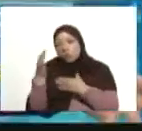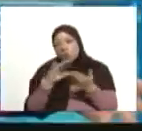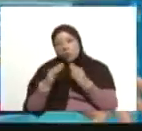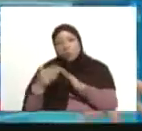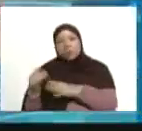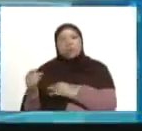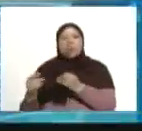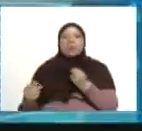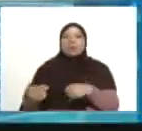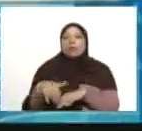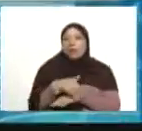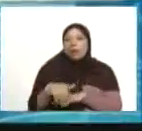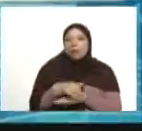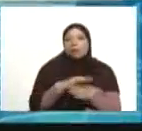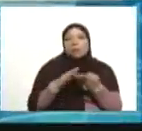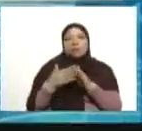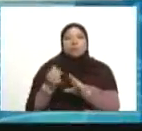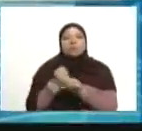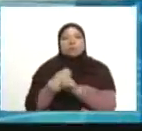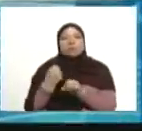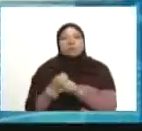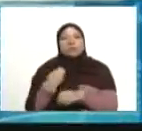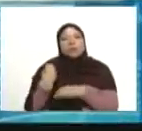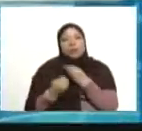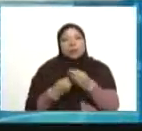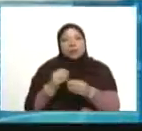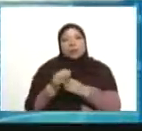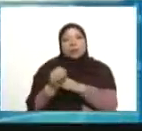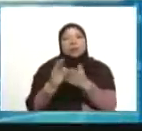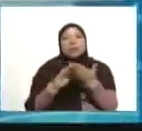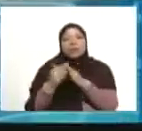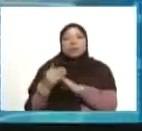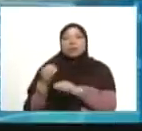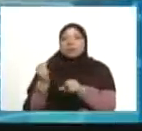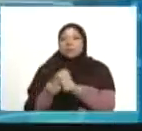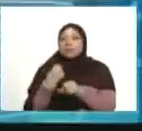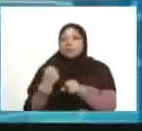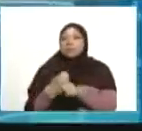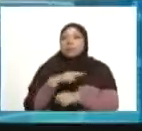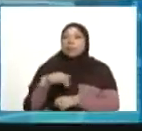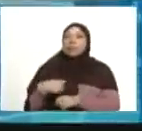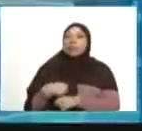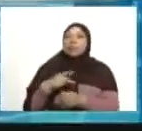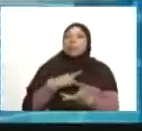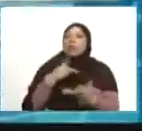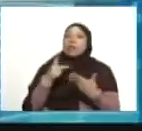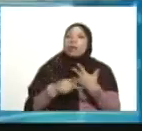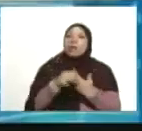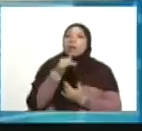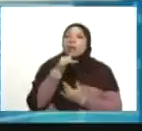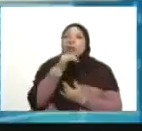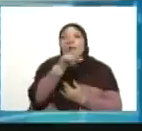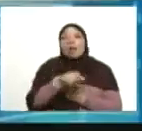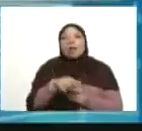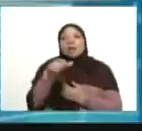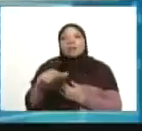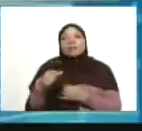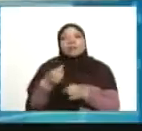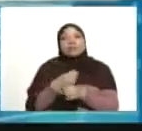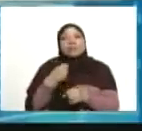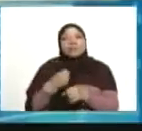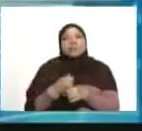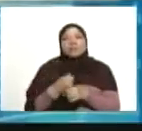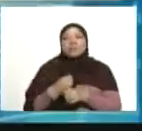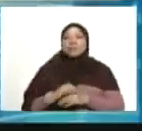salen de las casas y precisamente estamos hablando de elementos comunes, no estamos hablando solamente de estructuras, sino personas que están en el lugar, en